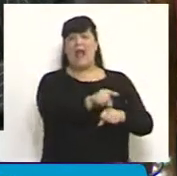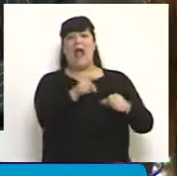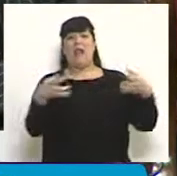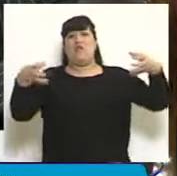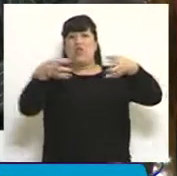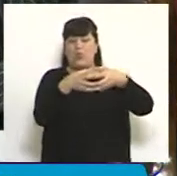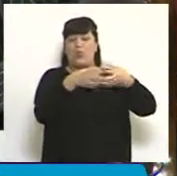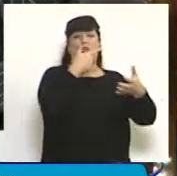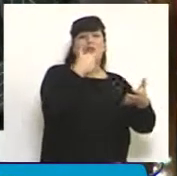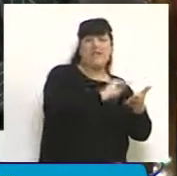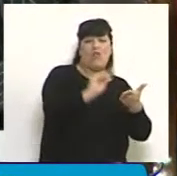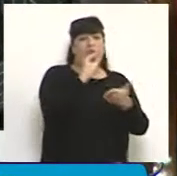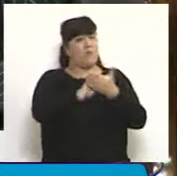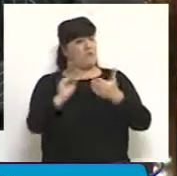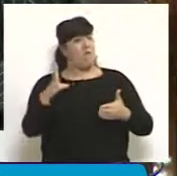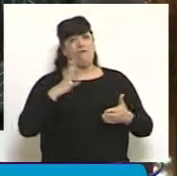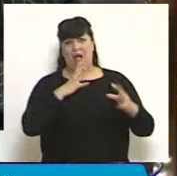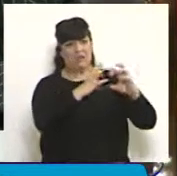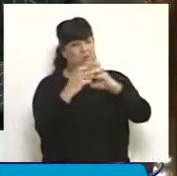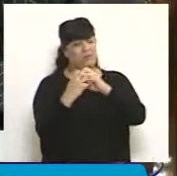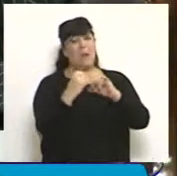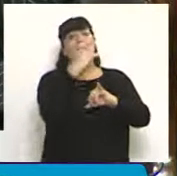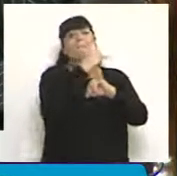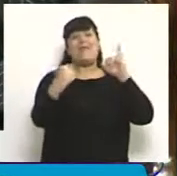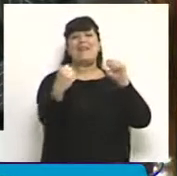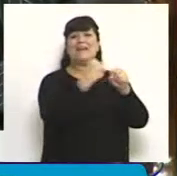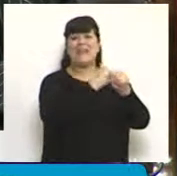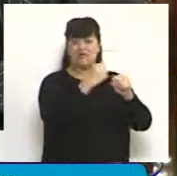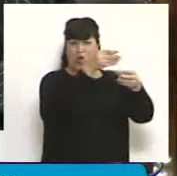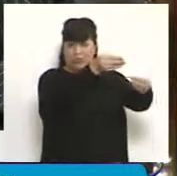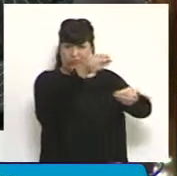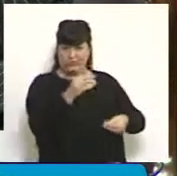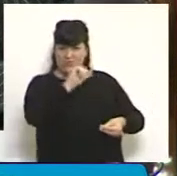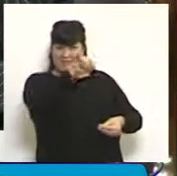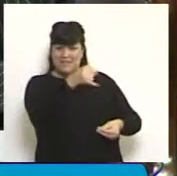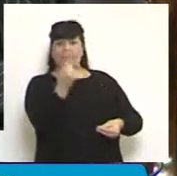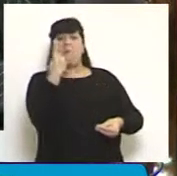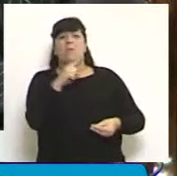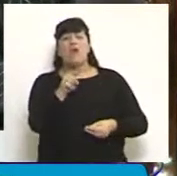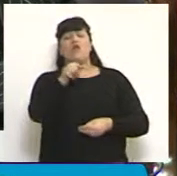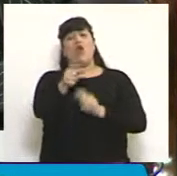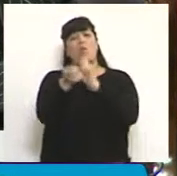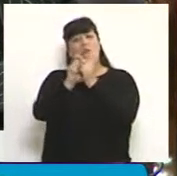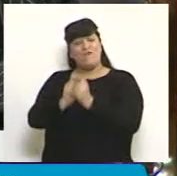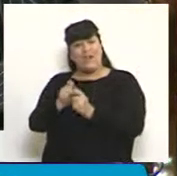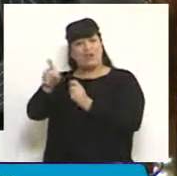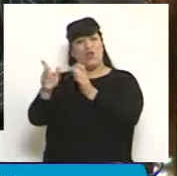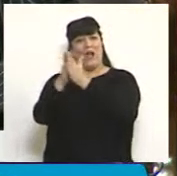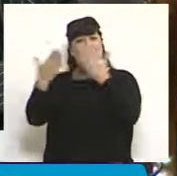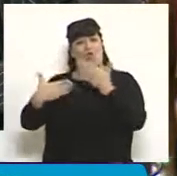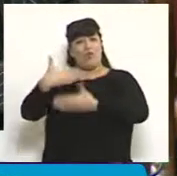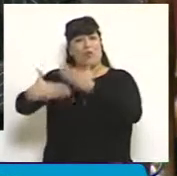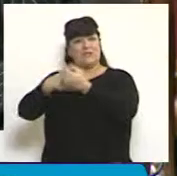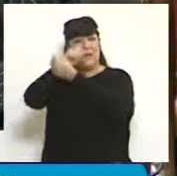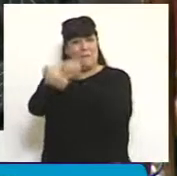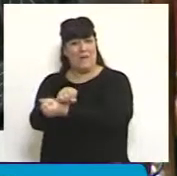bicameral, y es una media sanción que viene, y si bien las modificaciones al Código Penal